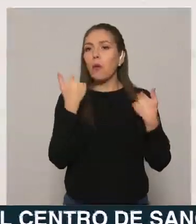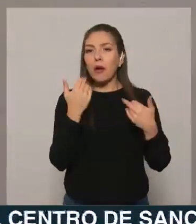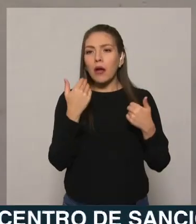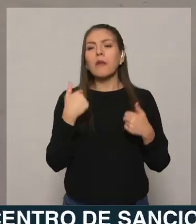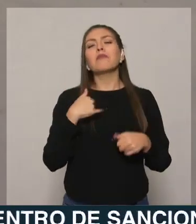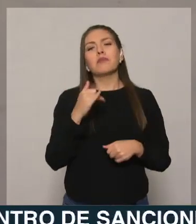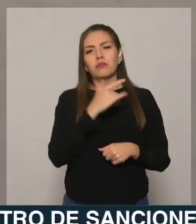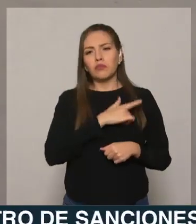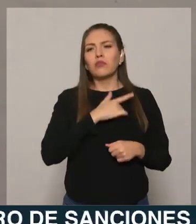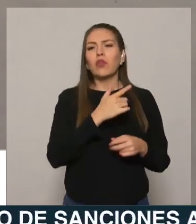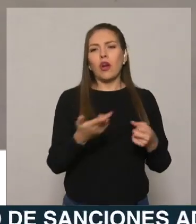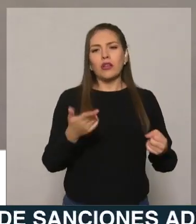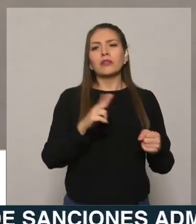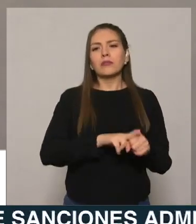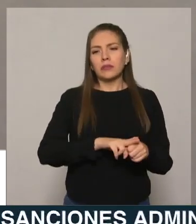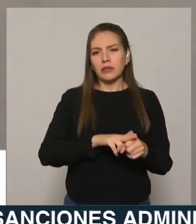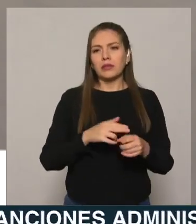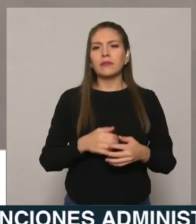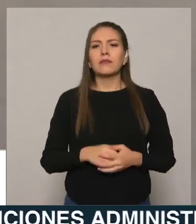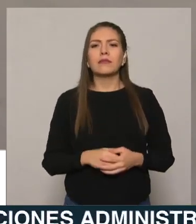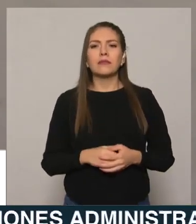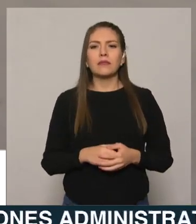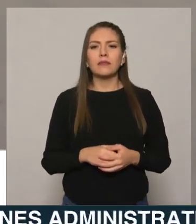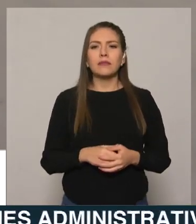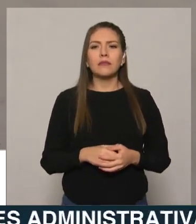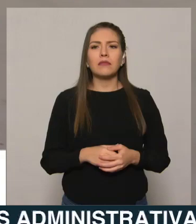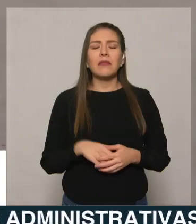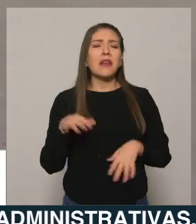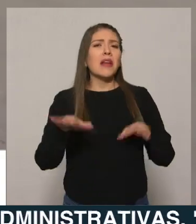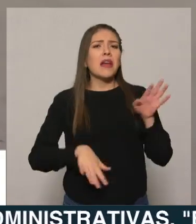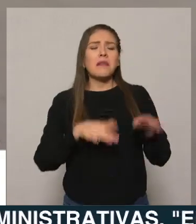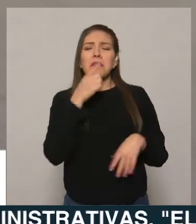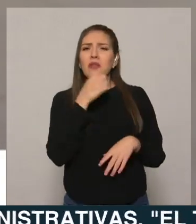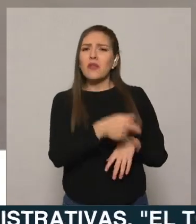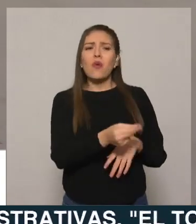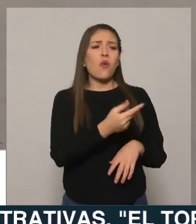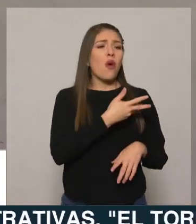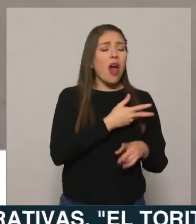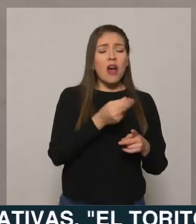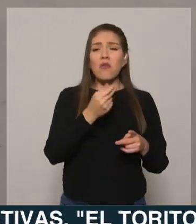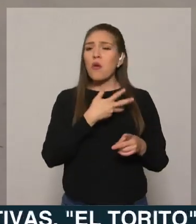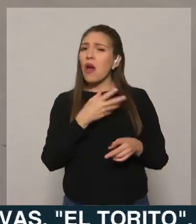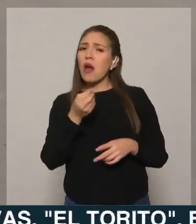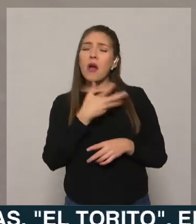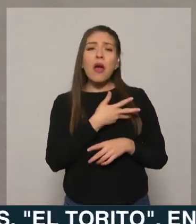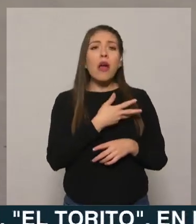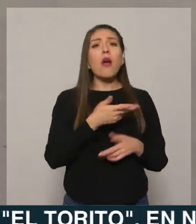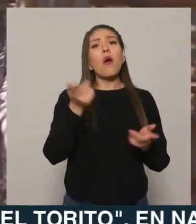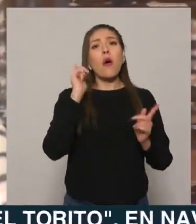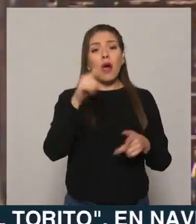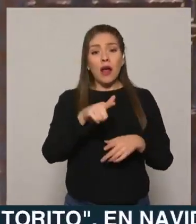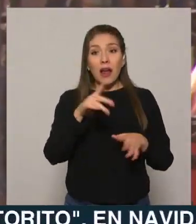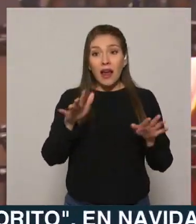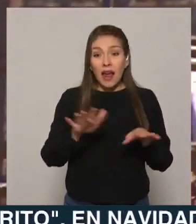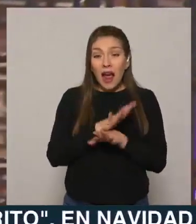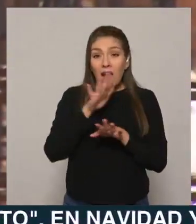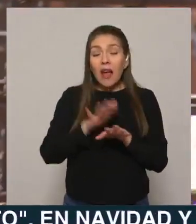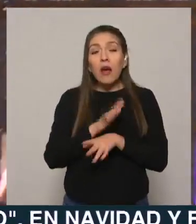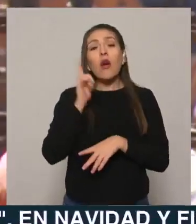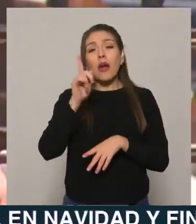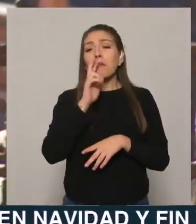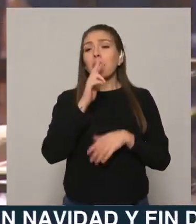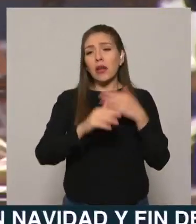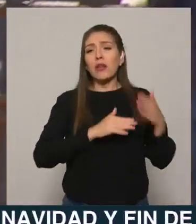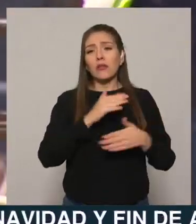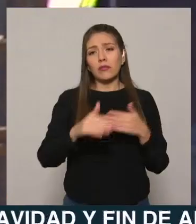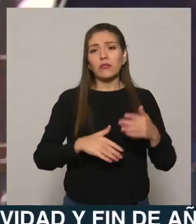General. Luego decían que no había esto, que no había lo otro y esperemos que ahorita con el cambio ojalá y sea mejor. Se prevé que sean